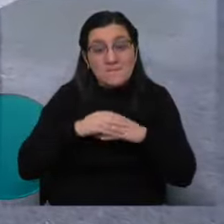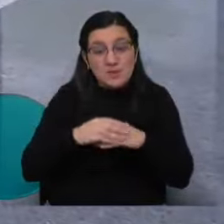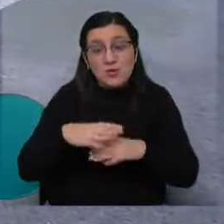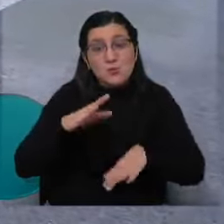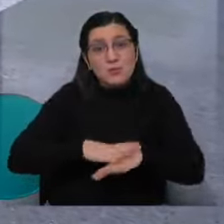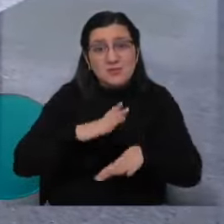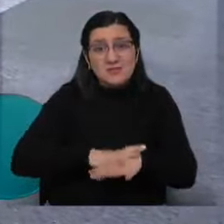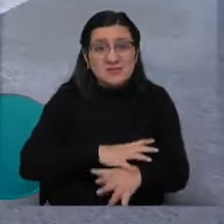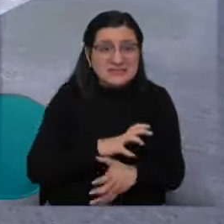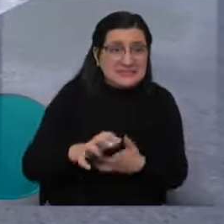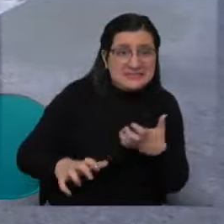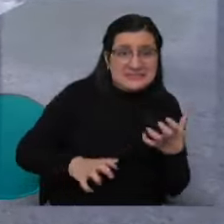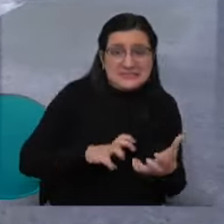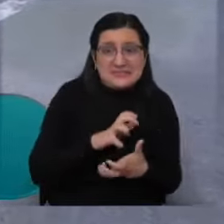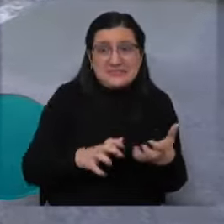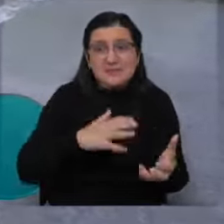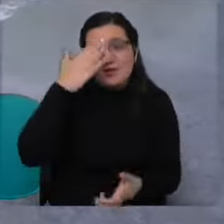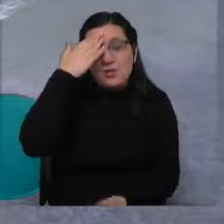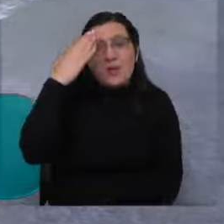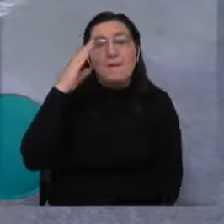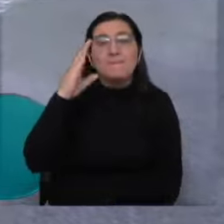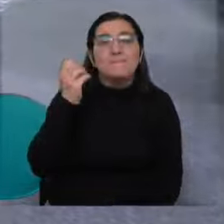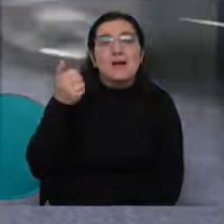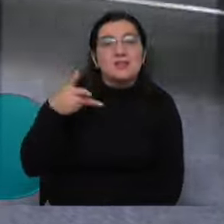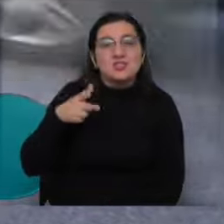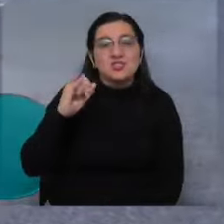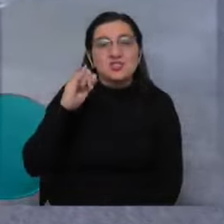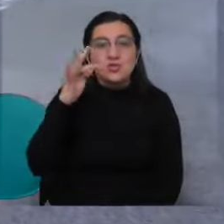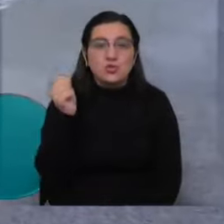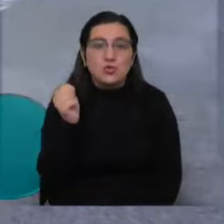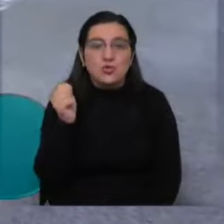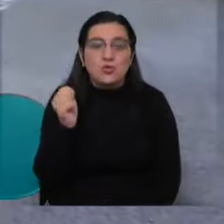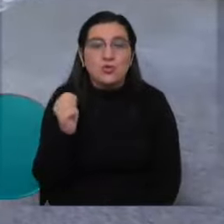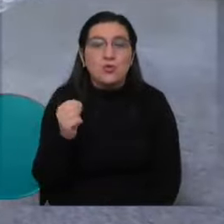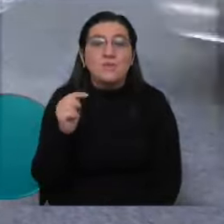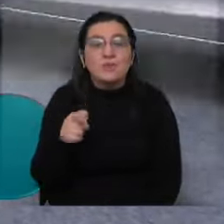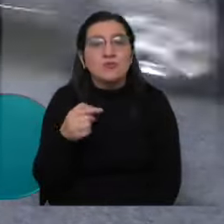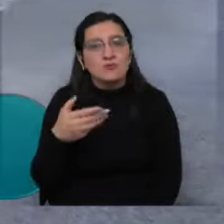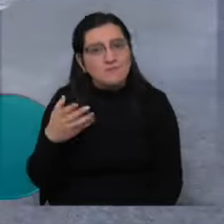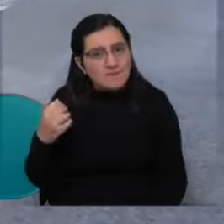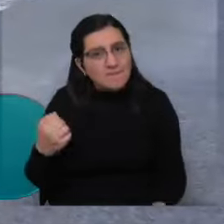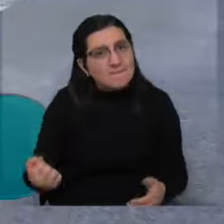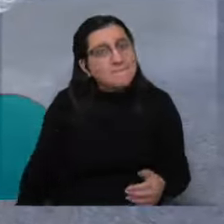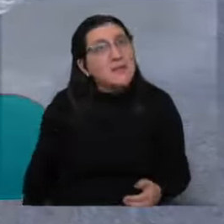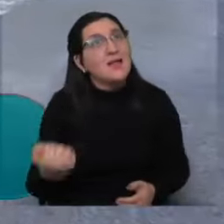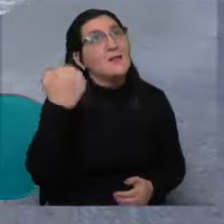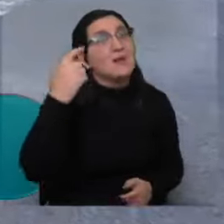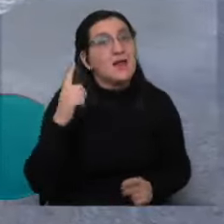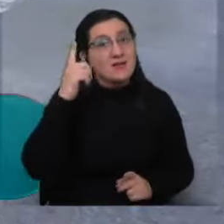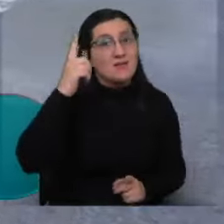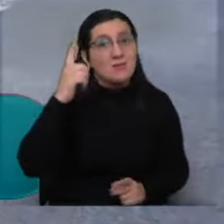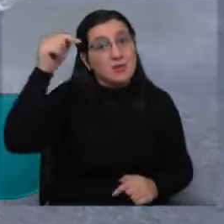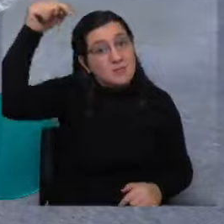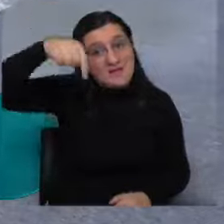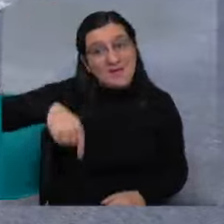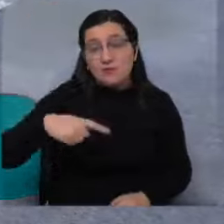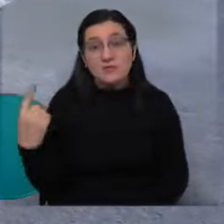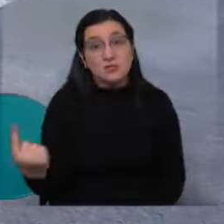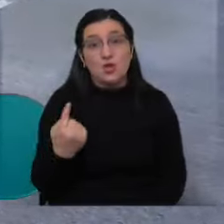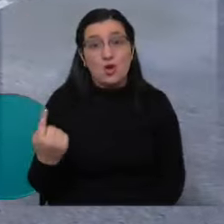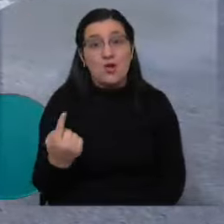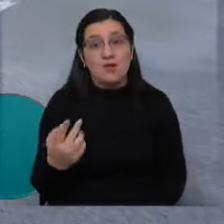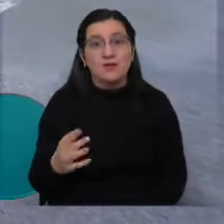de crisis le mando el gran saludo a Cabrera me dijo vos pegale para arriba porque para abajo viene sola y